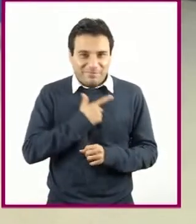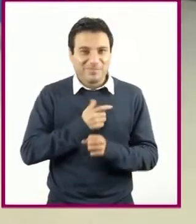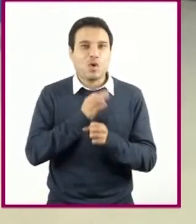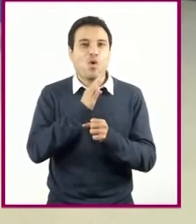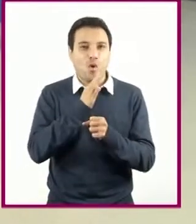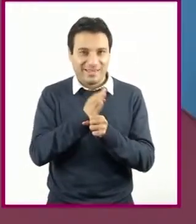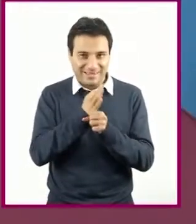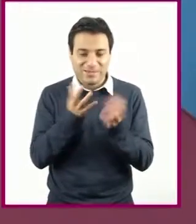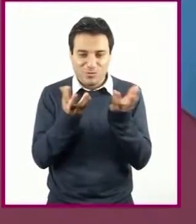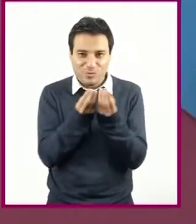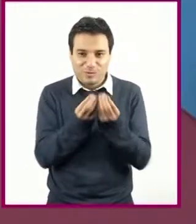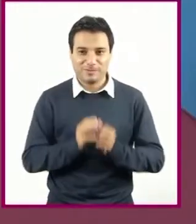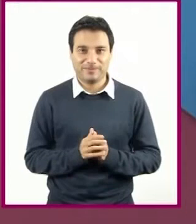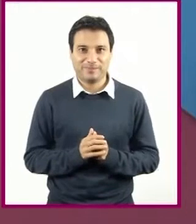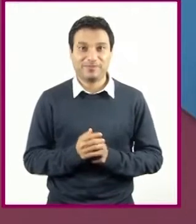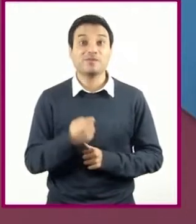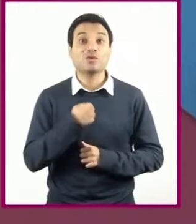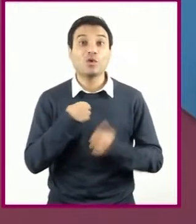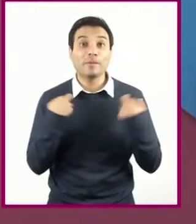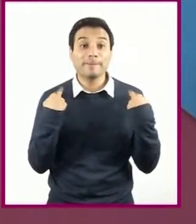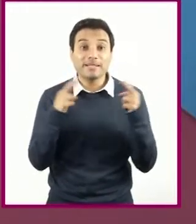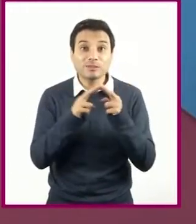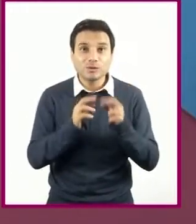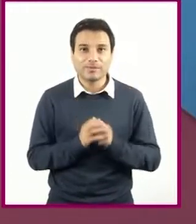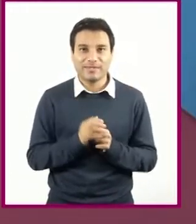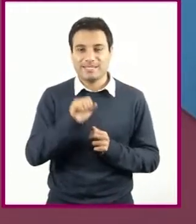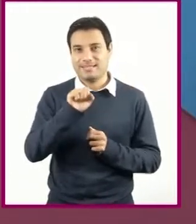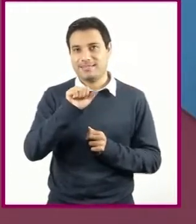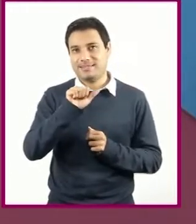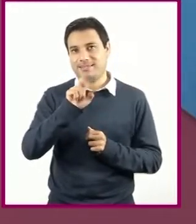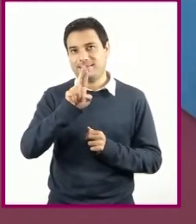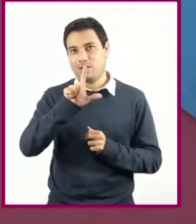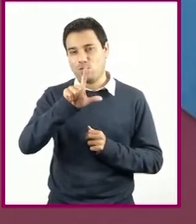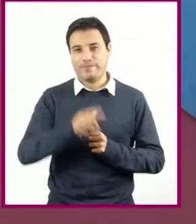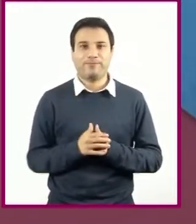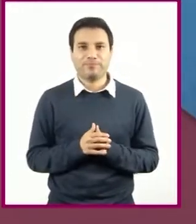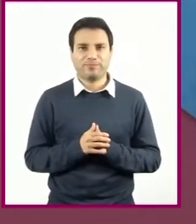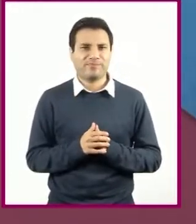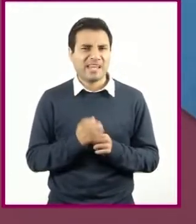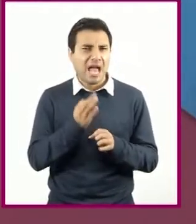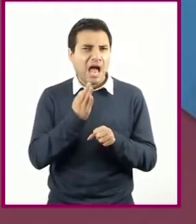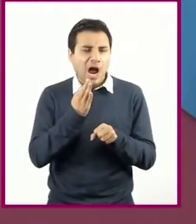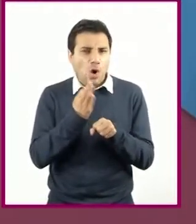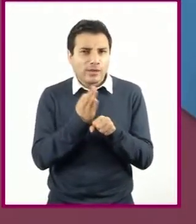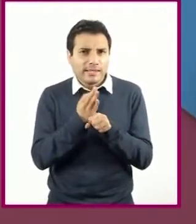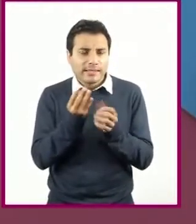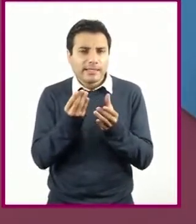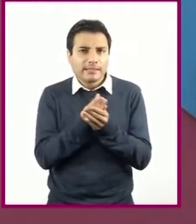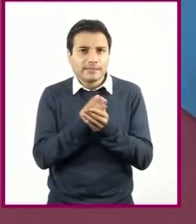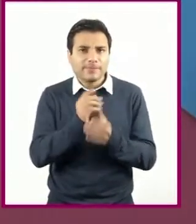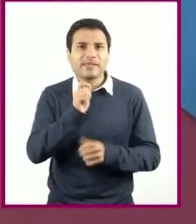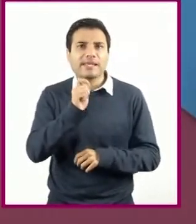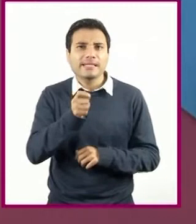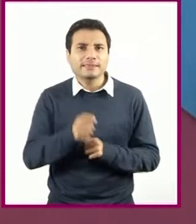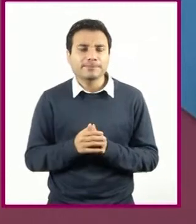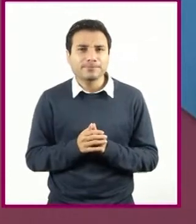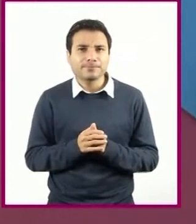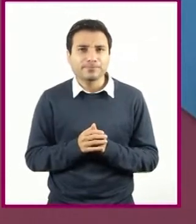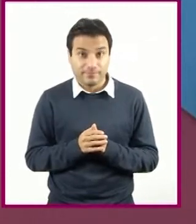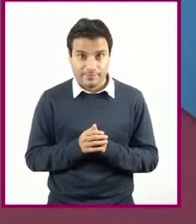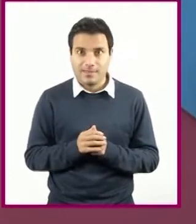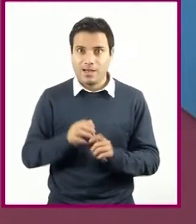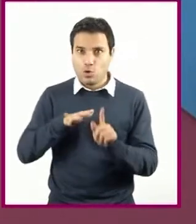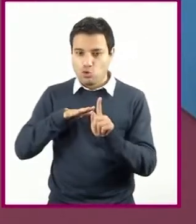con ustedes. Soy el maestro Saúl Miranda. En la sesión de hoy estudiaremos cuál fue el contexto